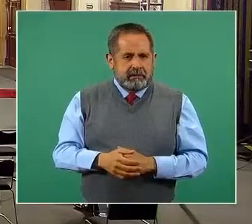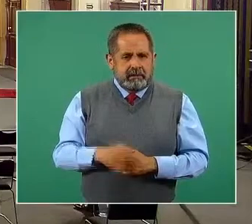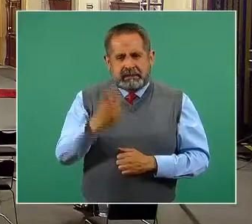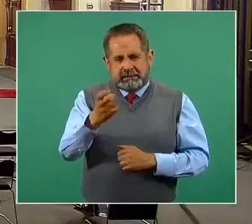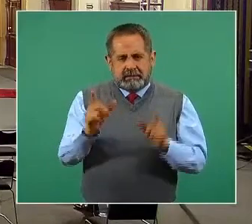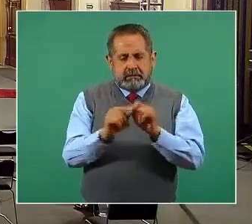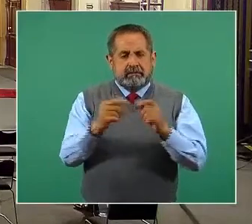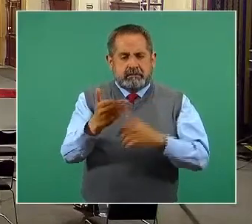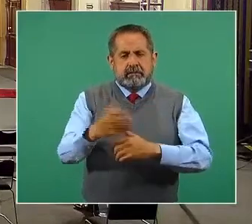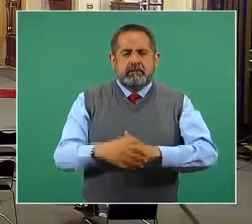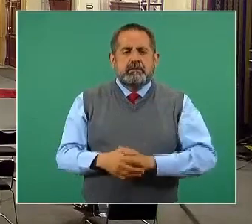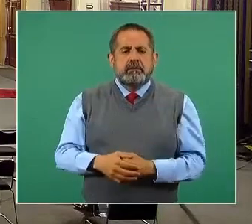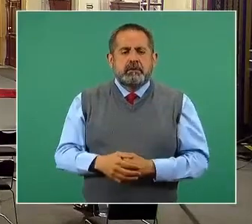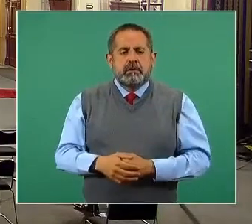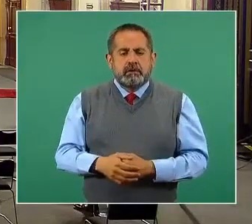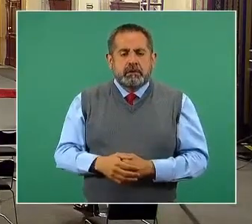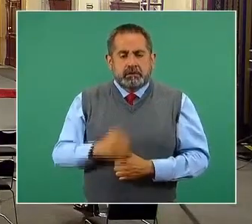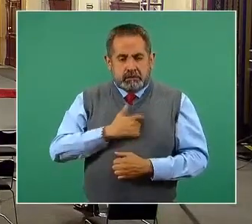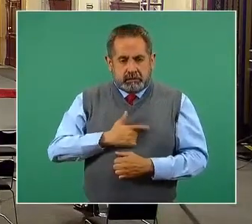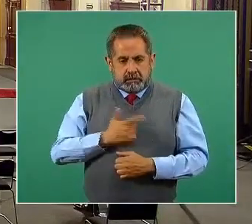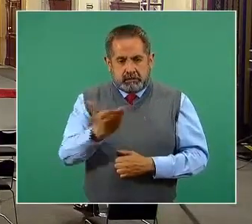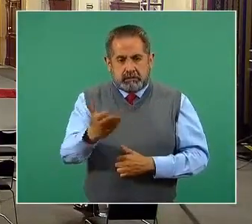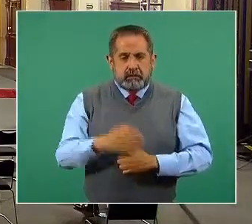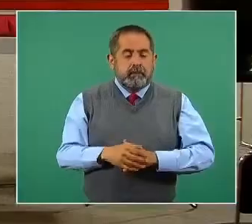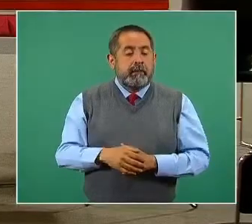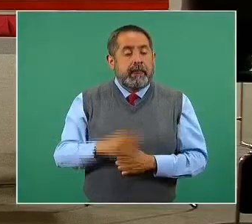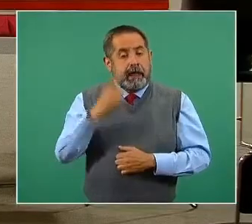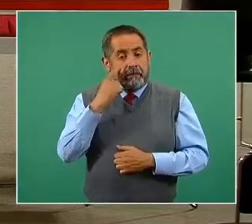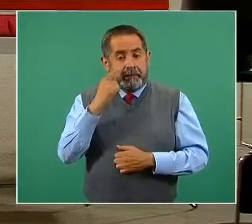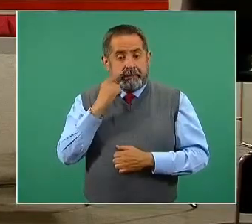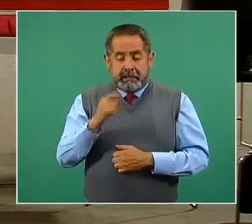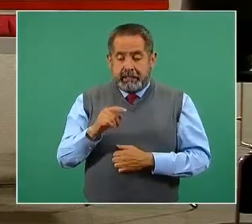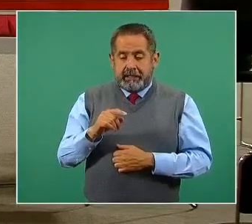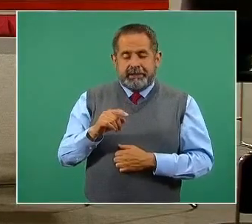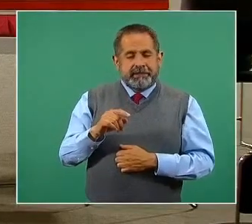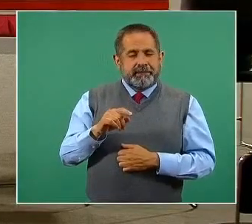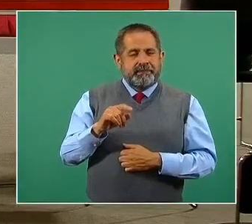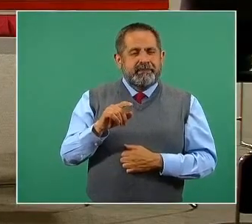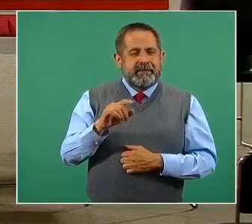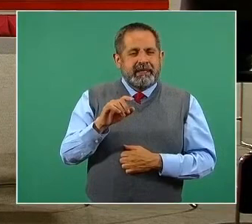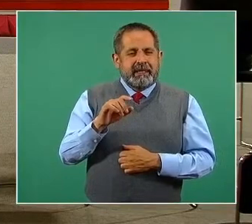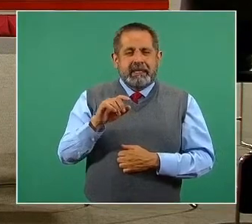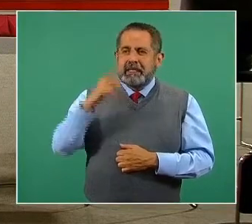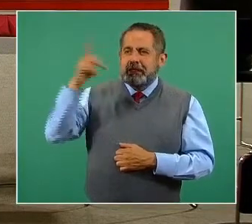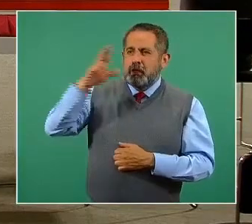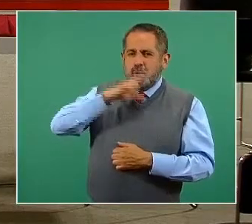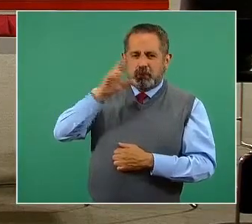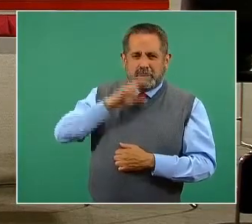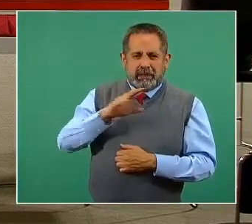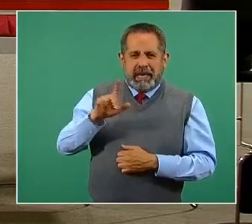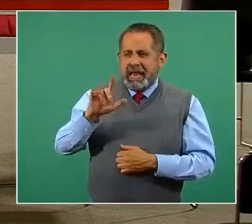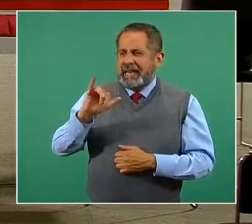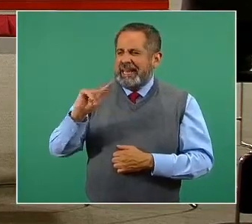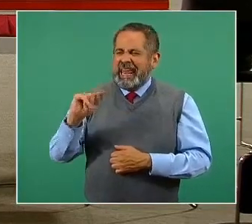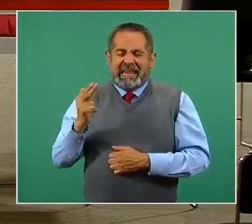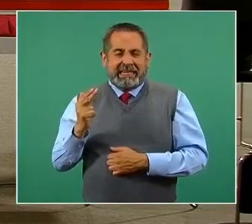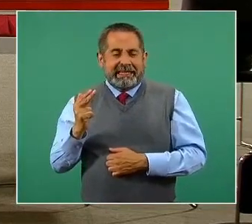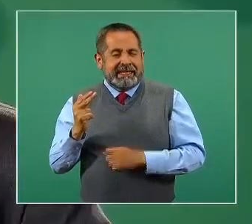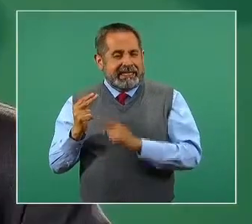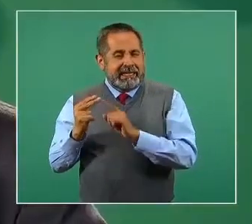eso sería todo. Muchas gracias. Con mucho gusto. La vacuna Sputnik Light no es una